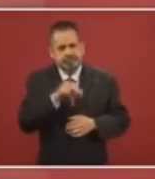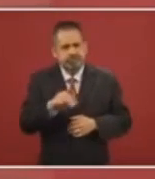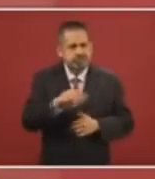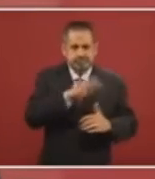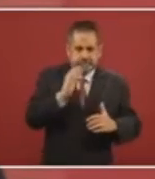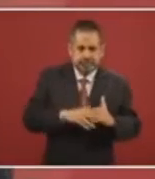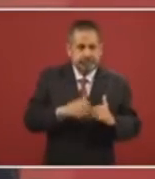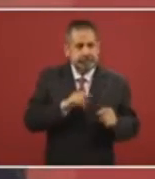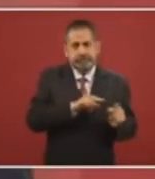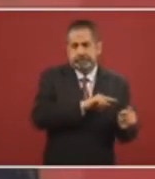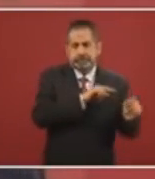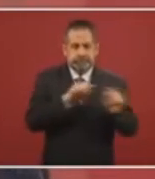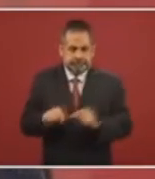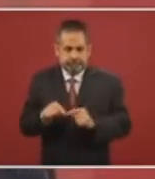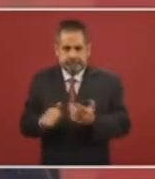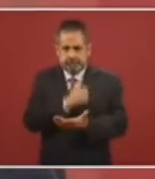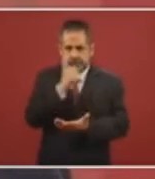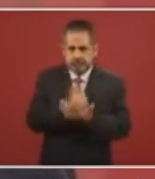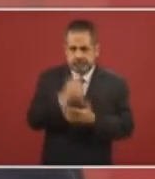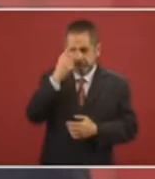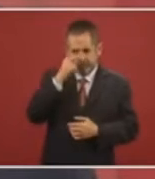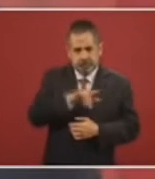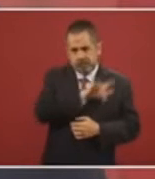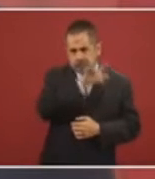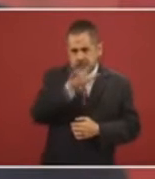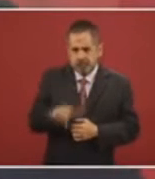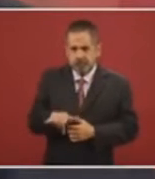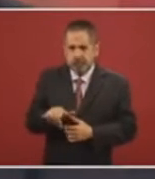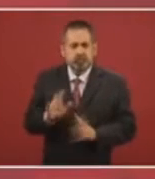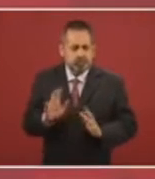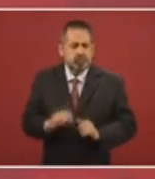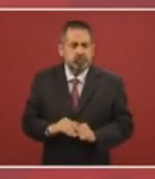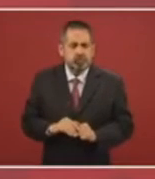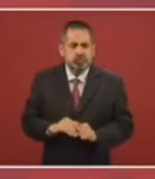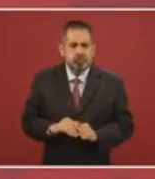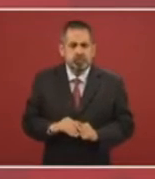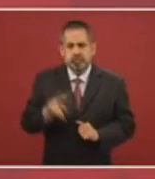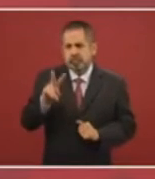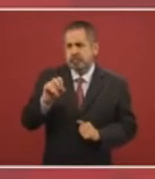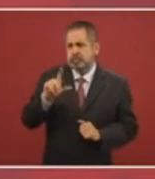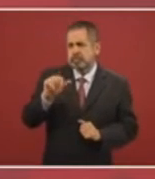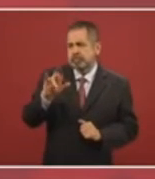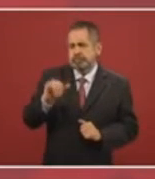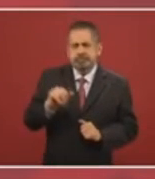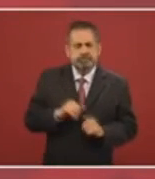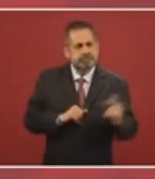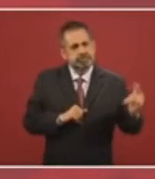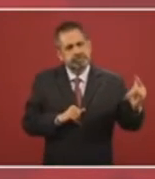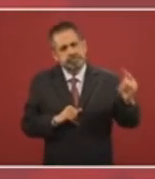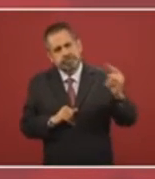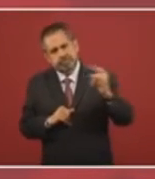me trasladé a la Ciudad de México en un vuelo de Volari